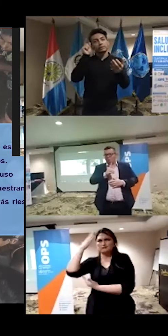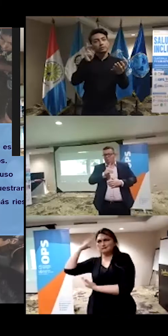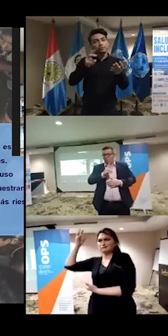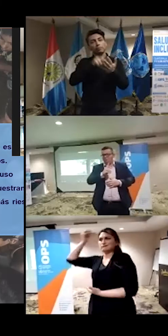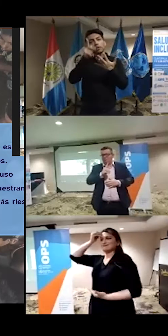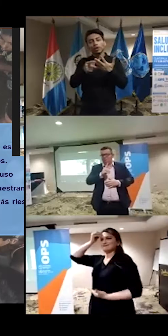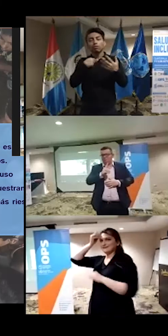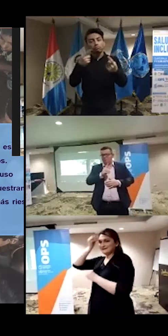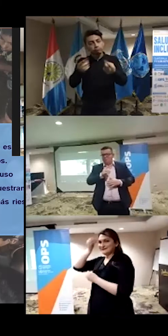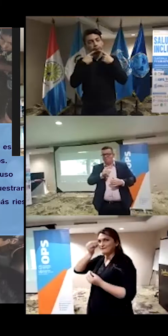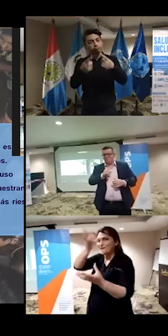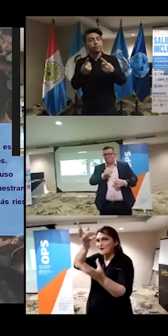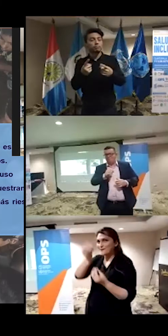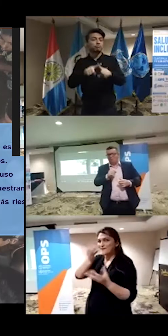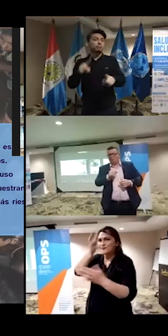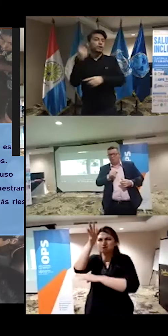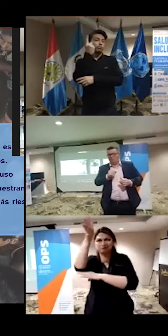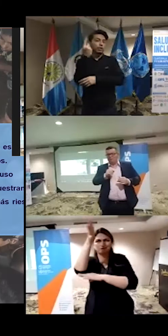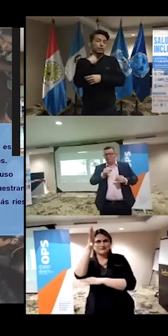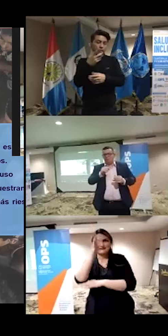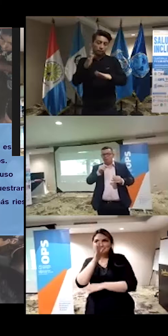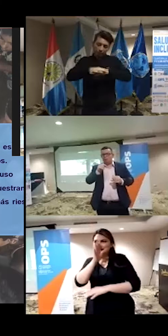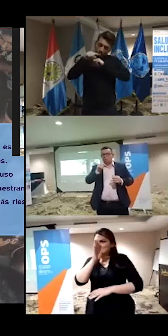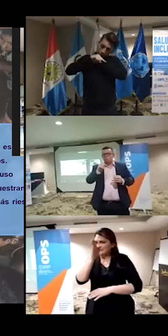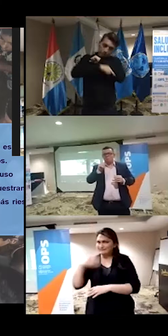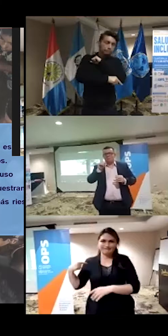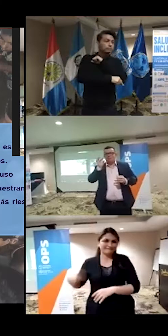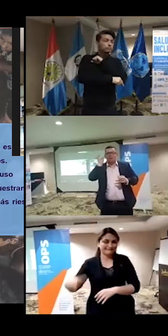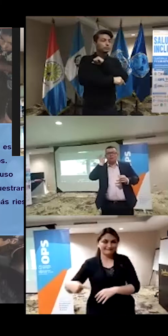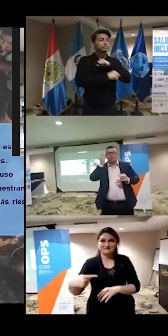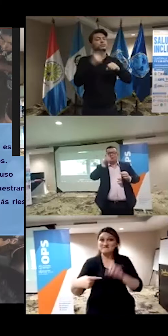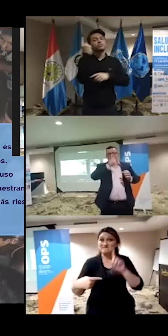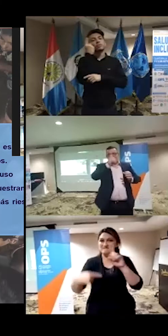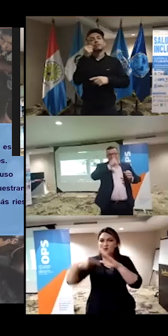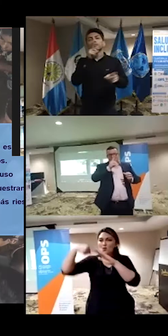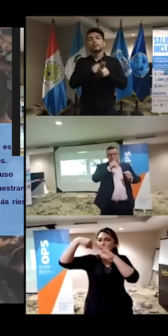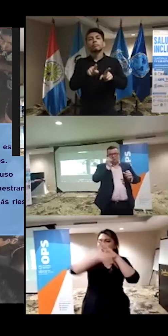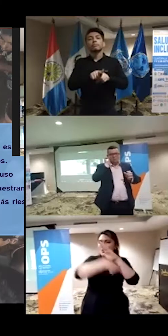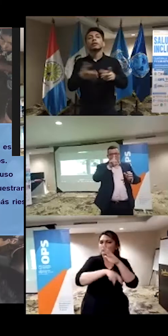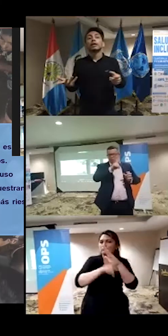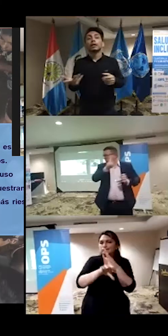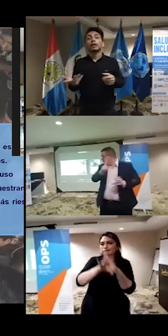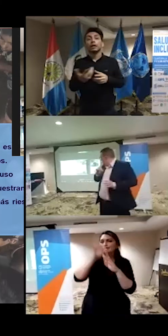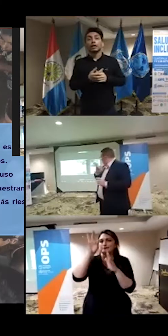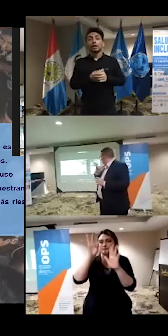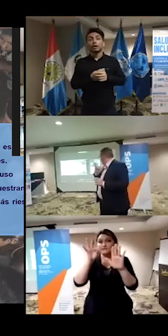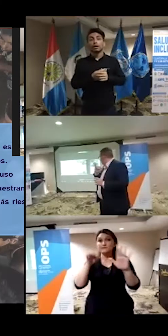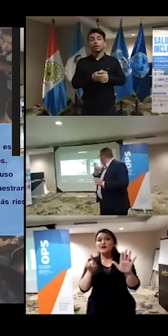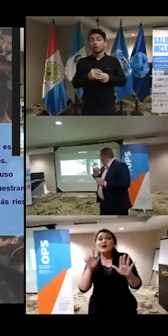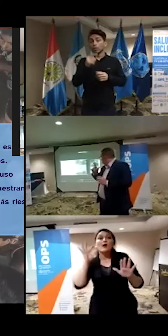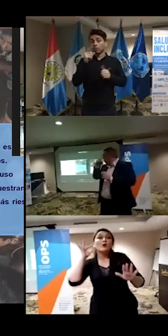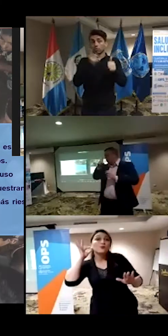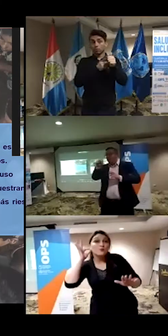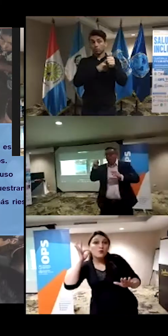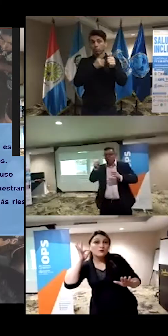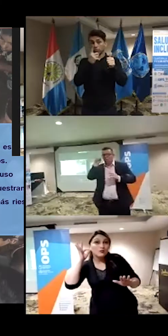siempre mencionamos, pero es importante seguir profundizando en esto. Un dato también importante que quiero mencionar es que una de cada 5 mujeres